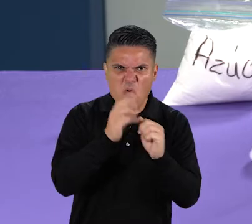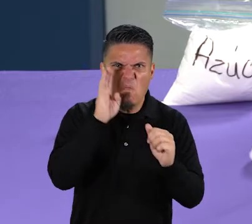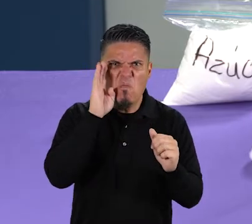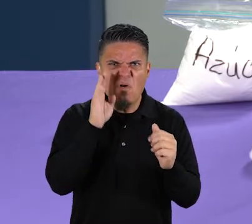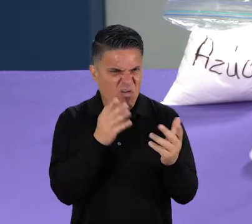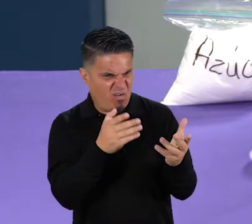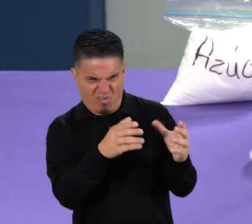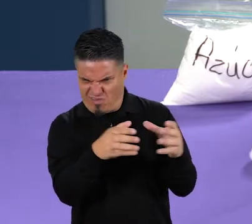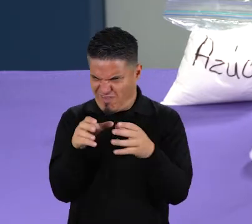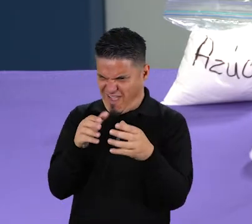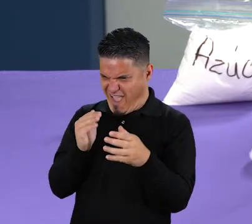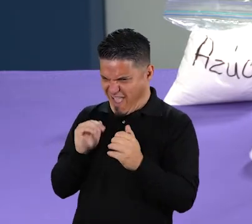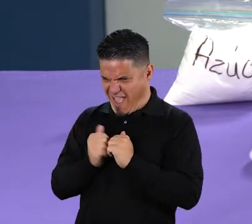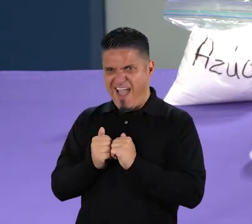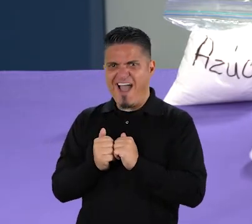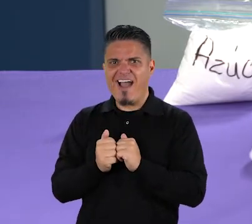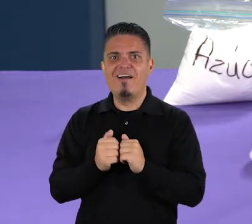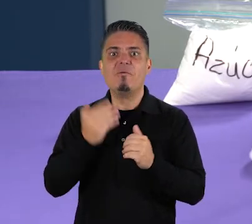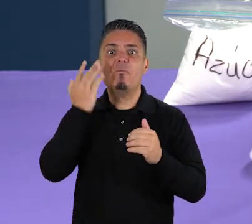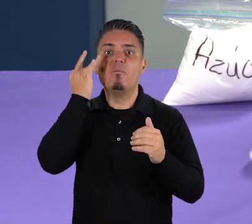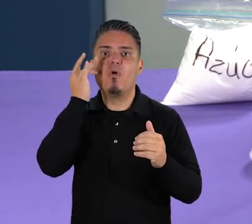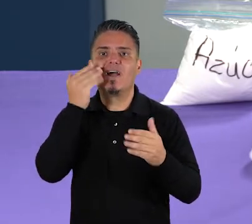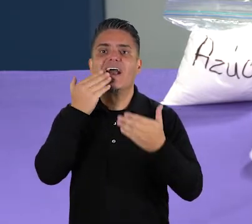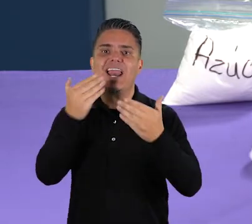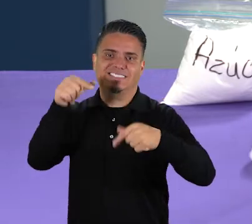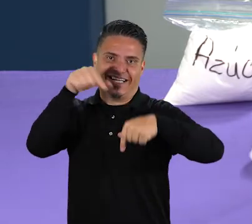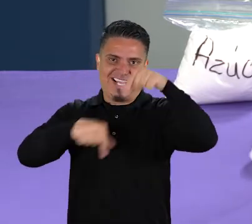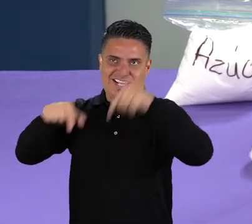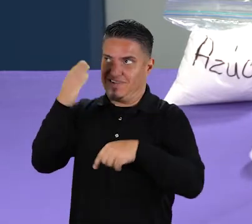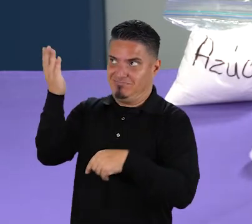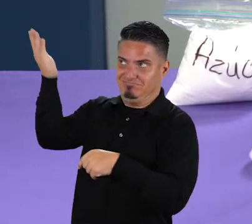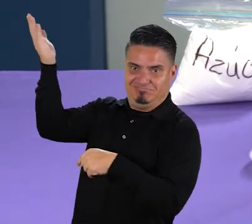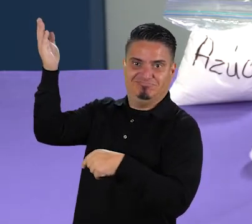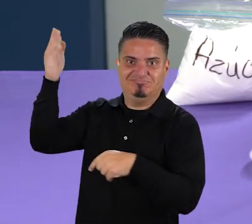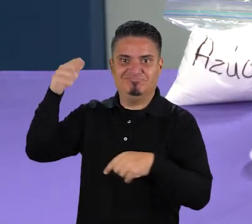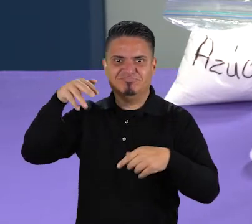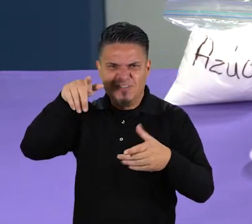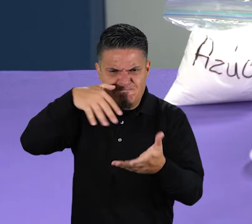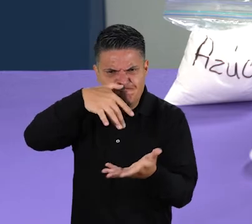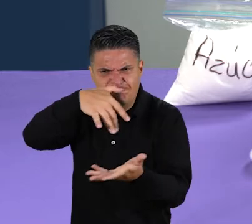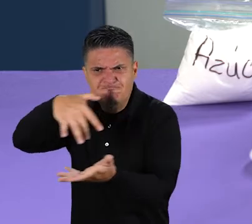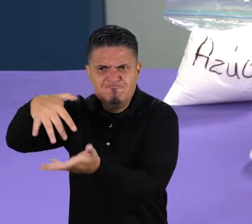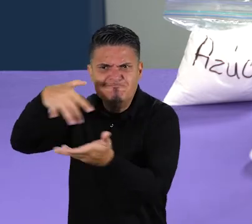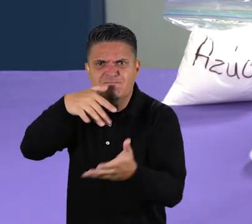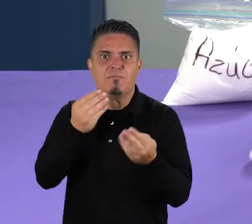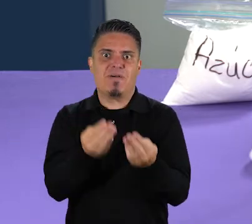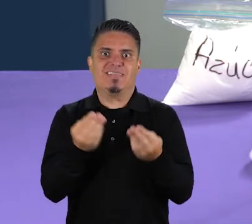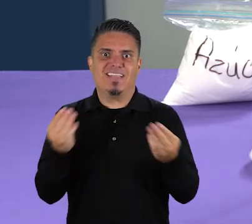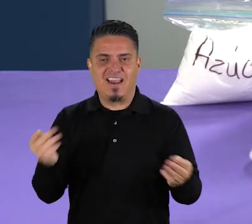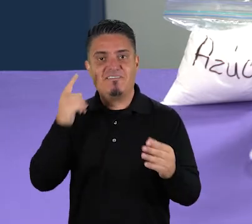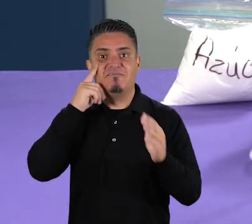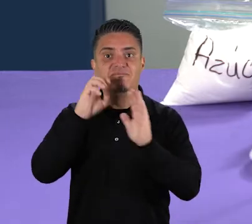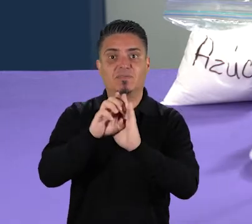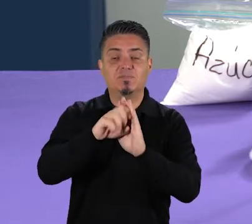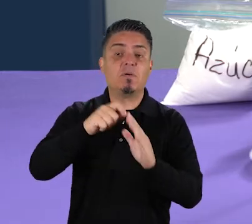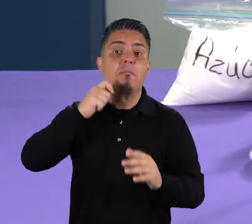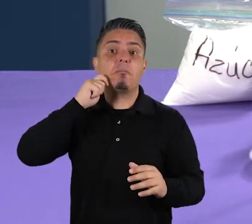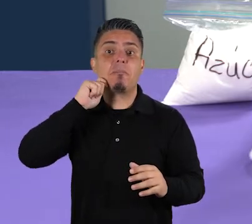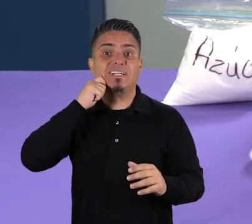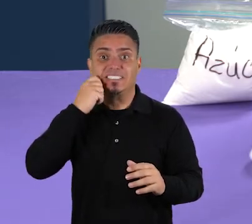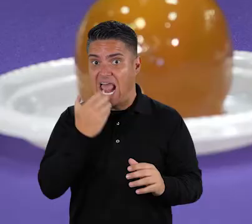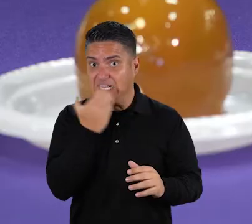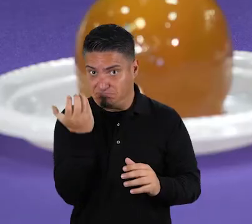ocurre gracias a la química. La química es una ciencia que estudia todas las materias, como lo son mis